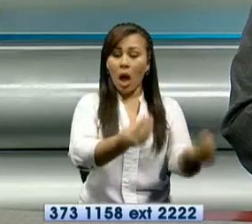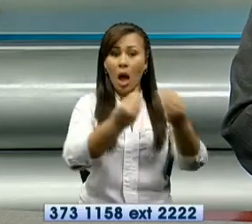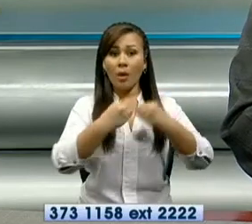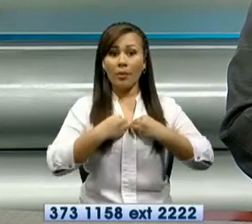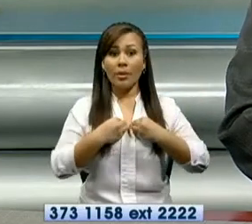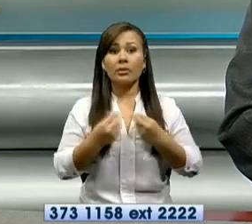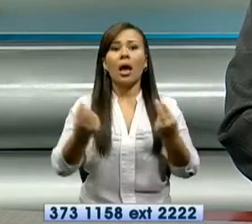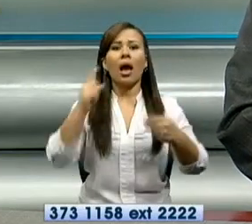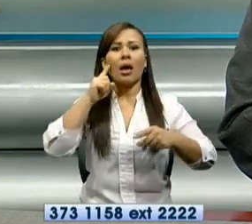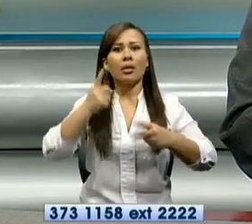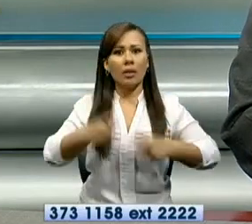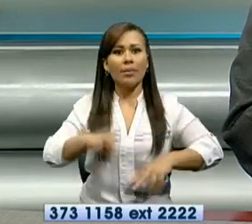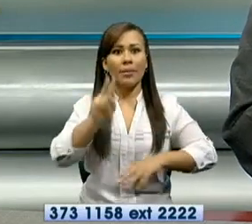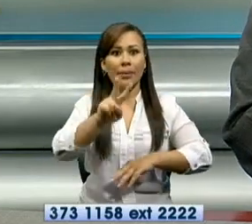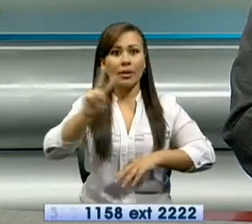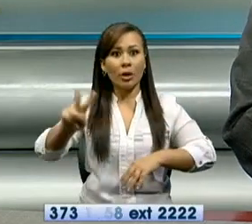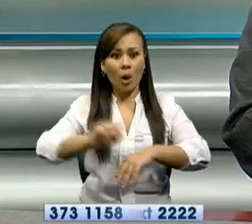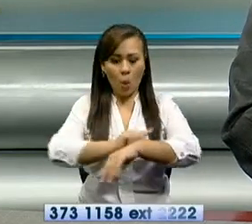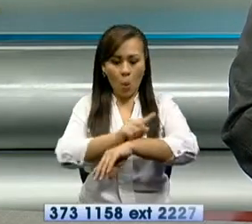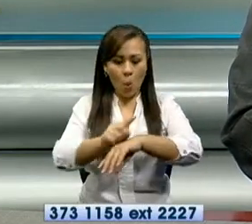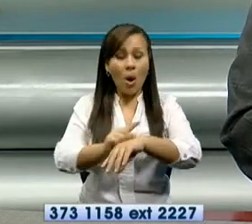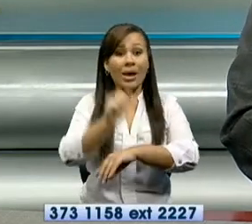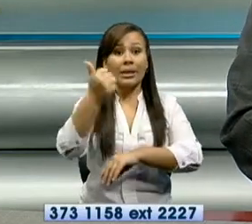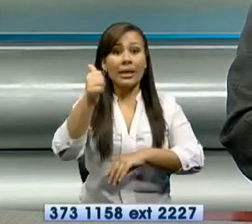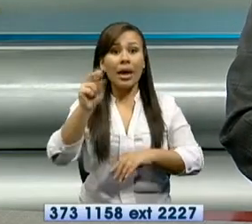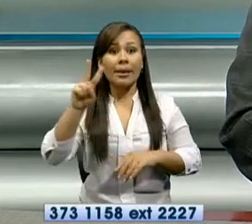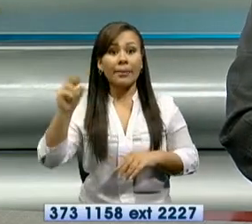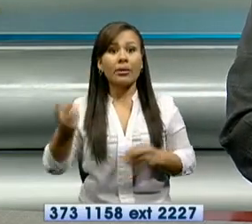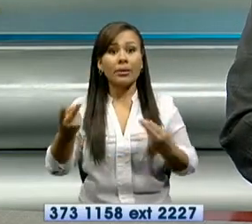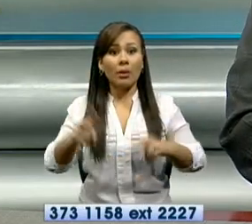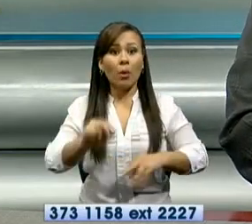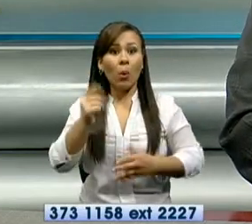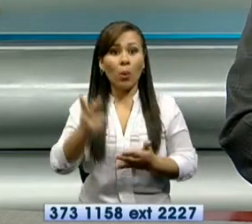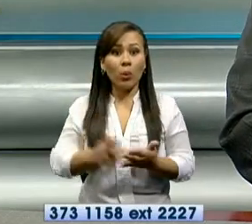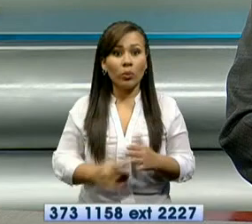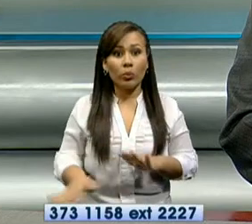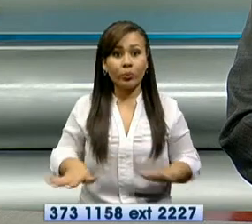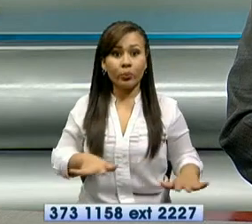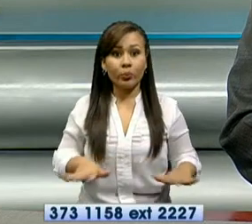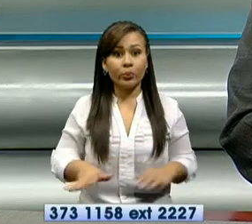las 22 horas 20 minutos aproximadamente. Adelante, te escuchamos. ¿Qué tal,